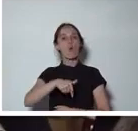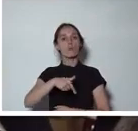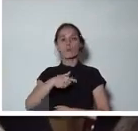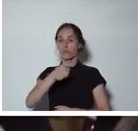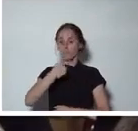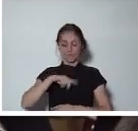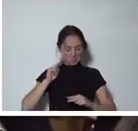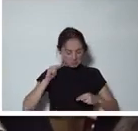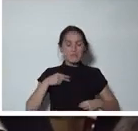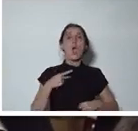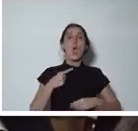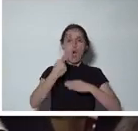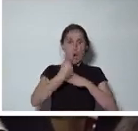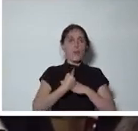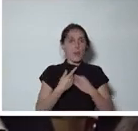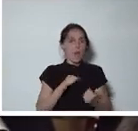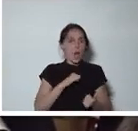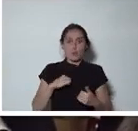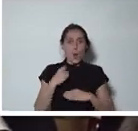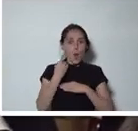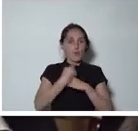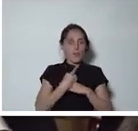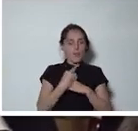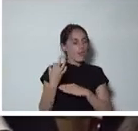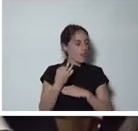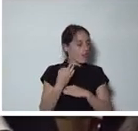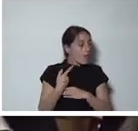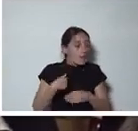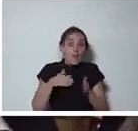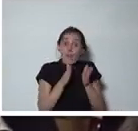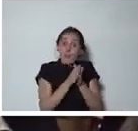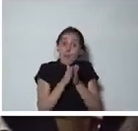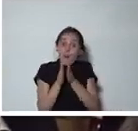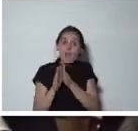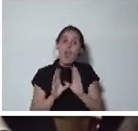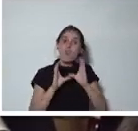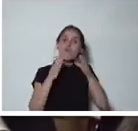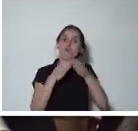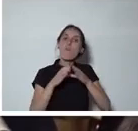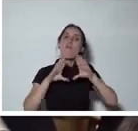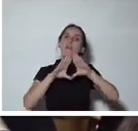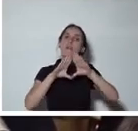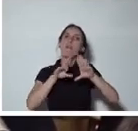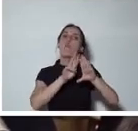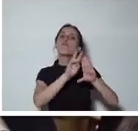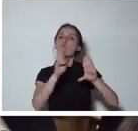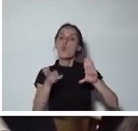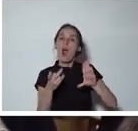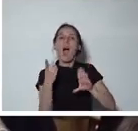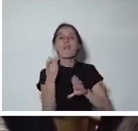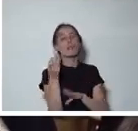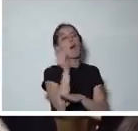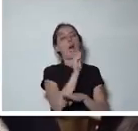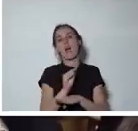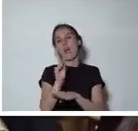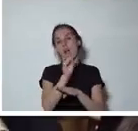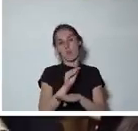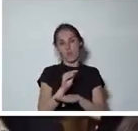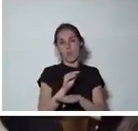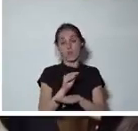cuidarnos las unas a las otras es cuidar este movimiento feminista plural y hablando de cuidados y hablando de